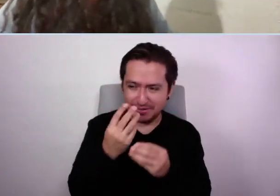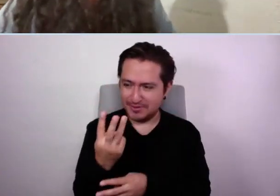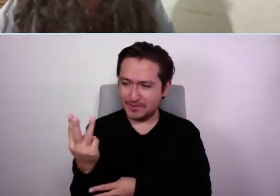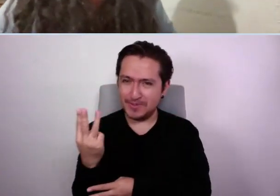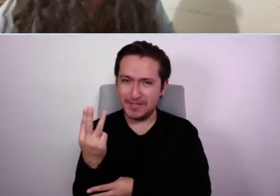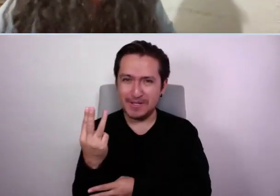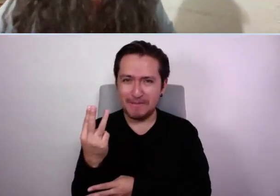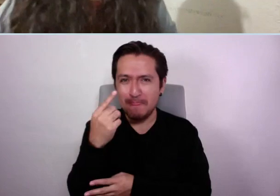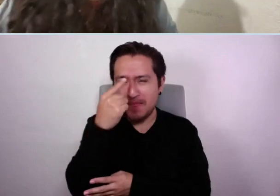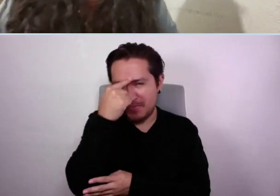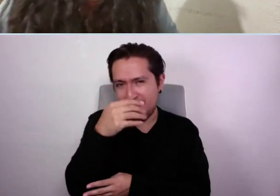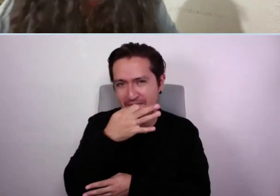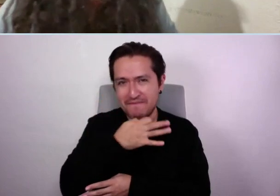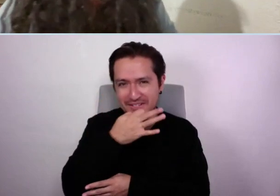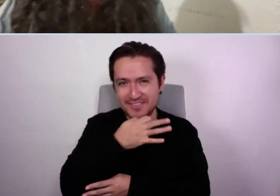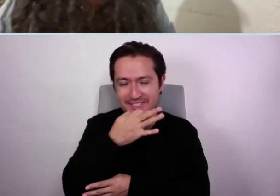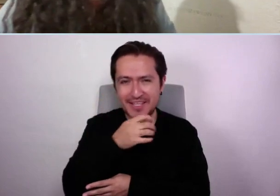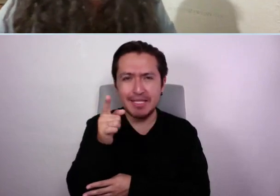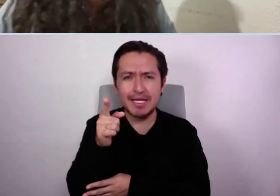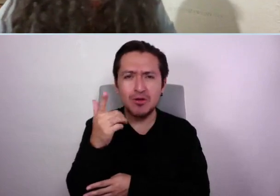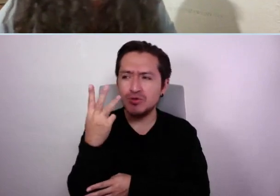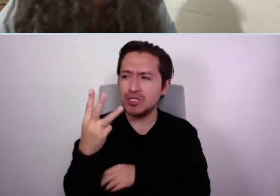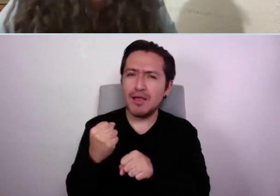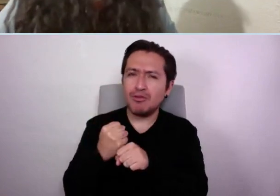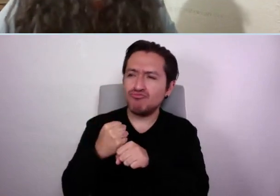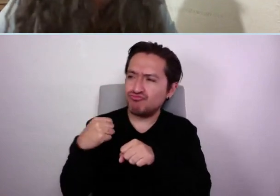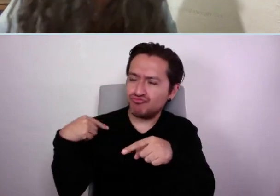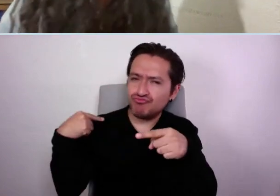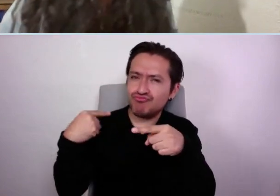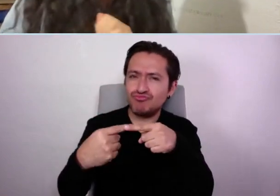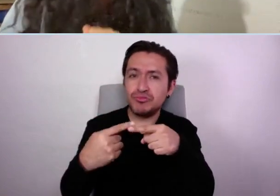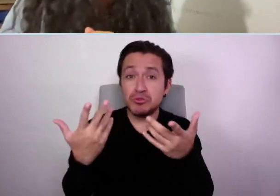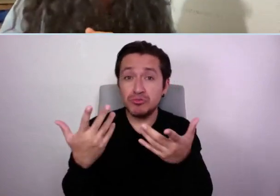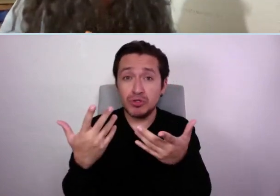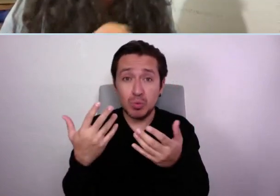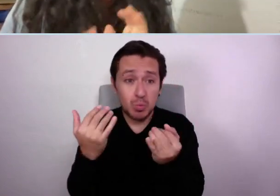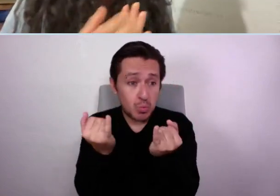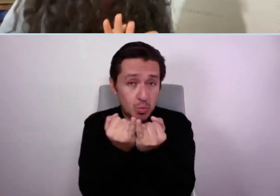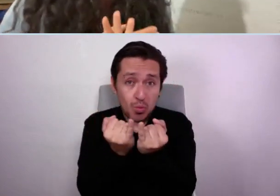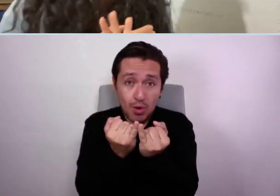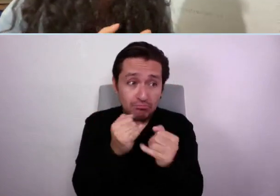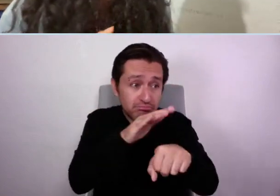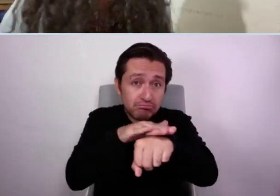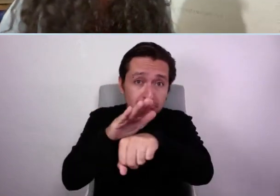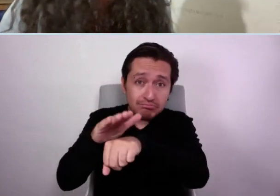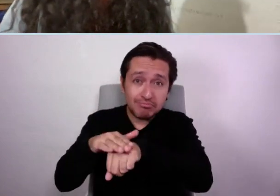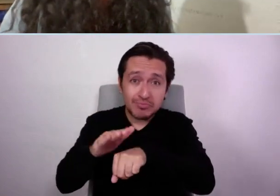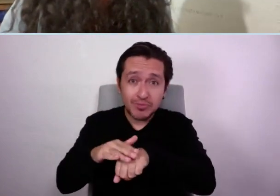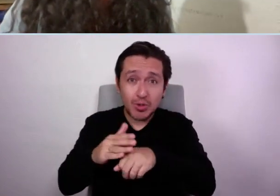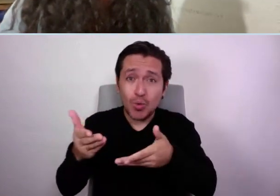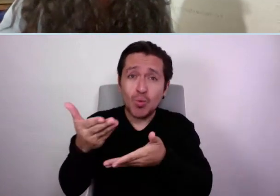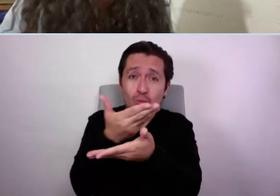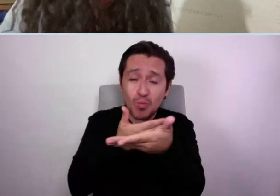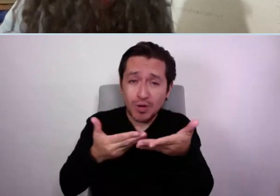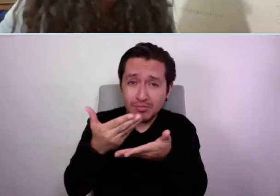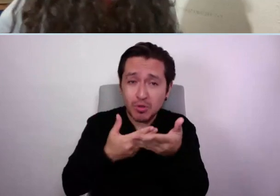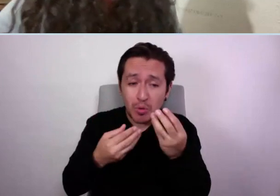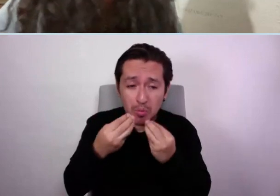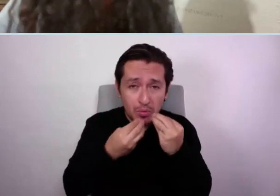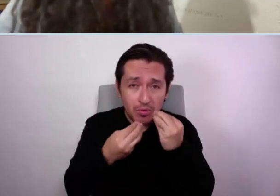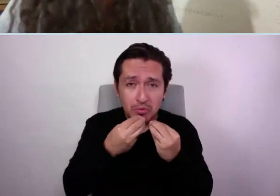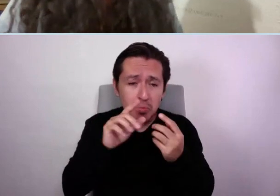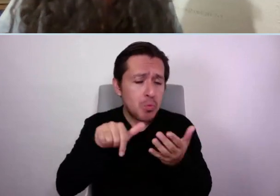existencia de apuntes las les los invitamos a compartir alimentos a ver esta charla en un rincón muy